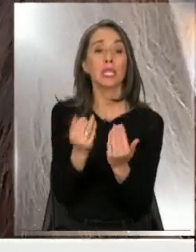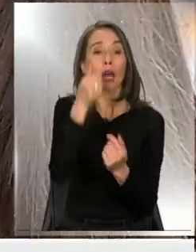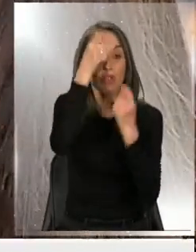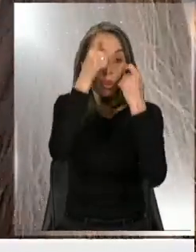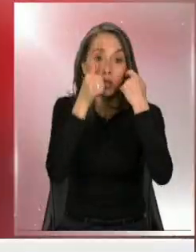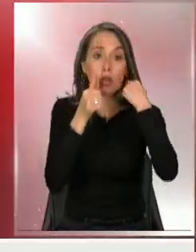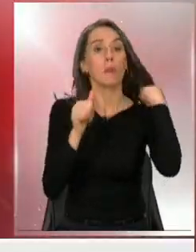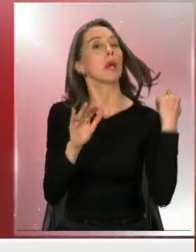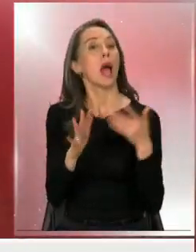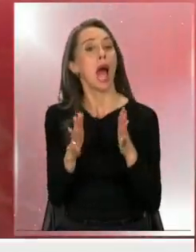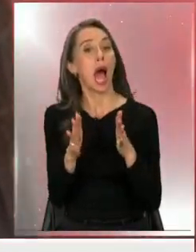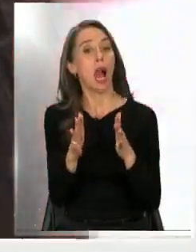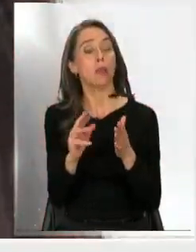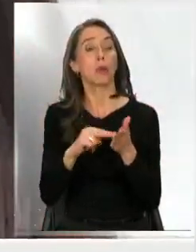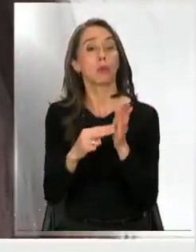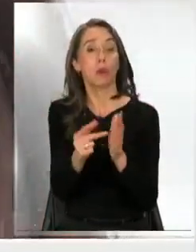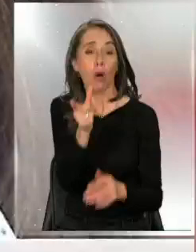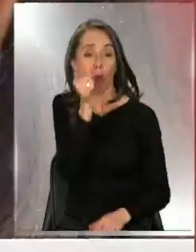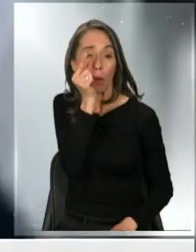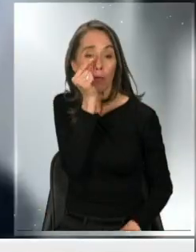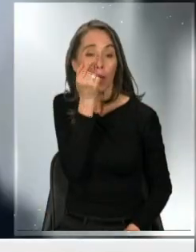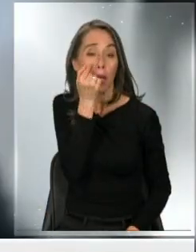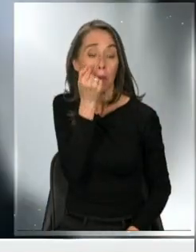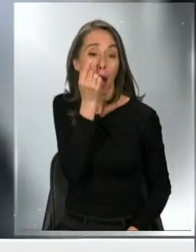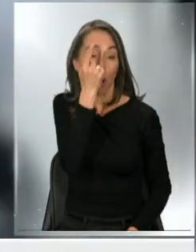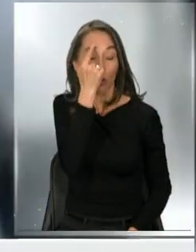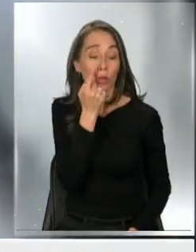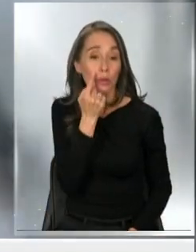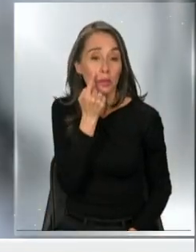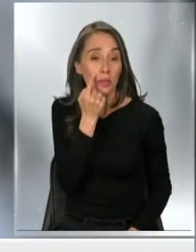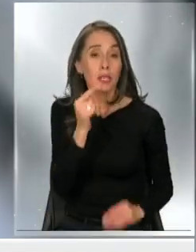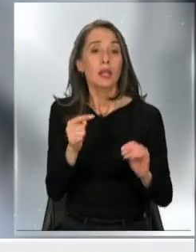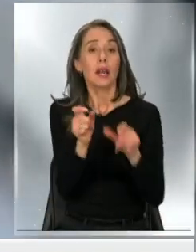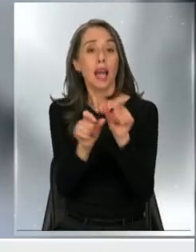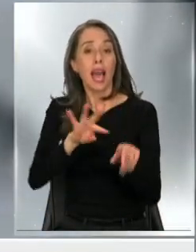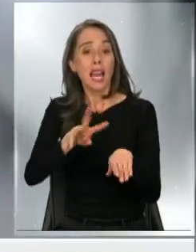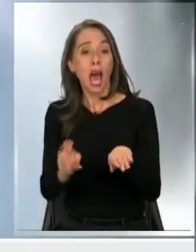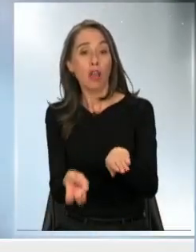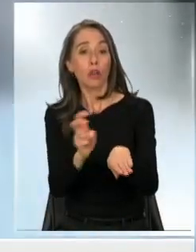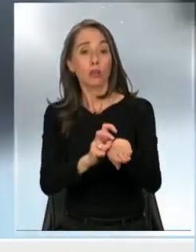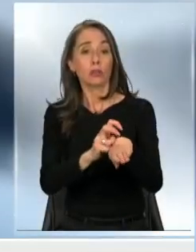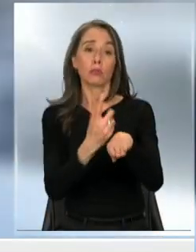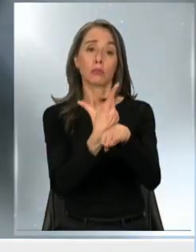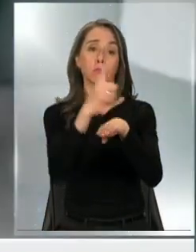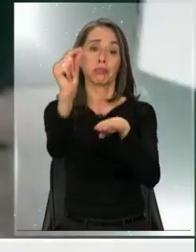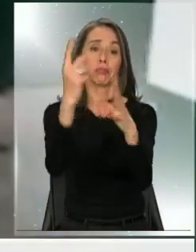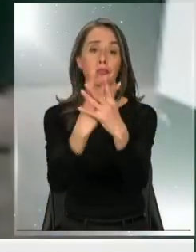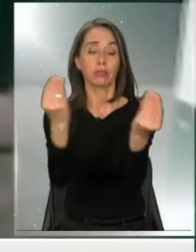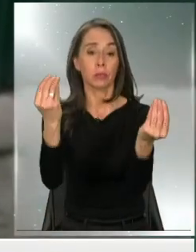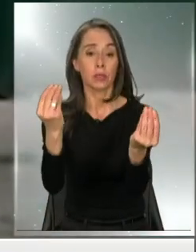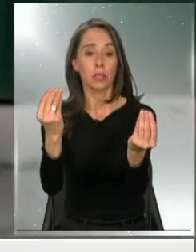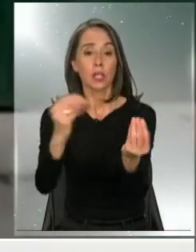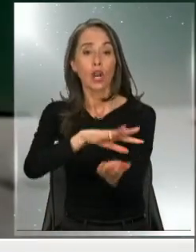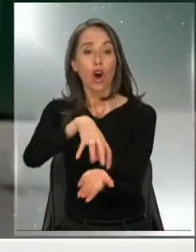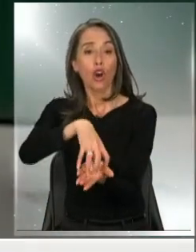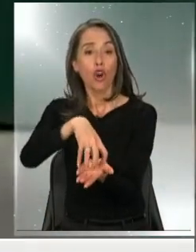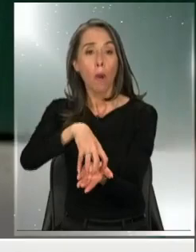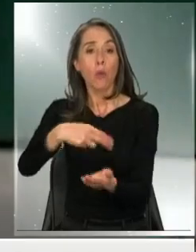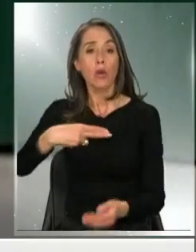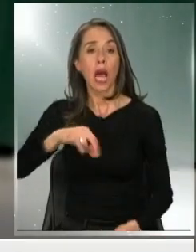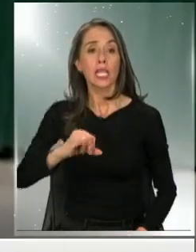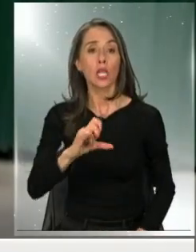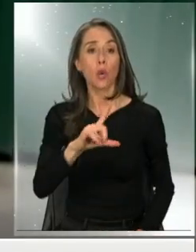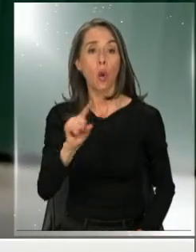se descarta que quede con secuelas en su vista. Por otro lado, los delincuentes se dieron a la fuga. Sin embargo, en la comuna de Hijuelas, en la región